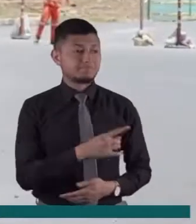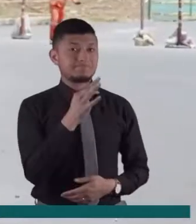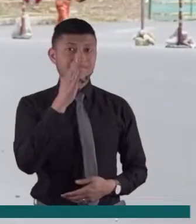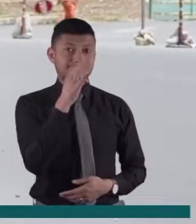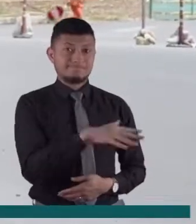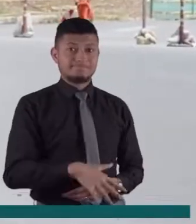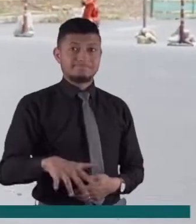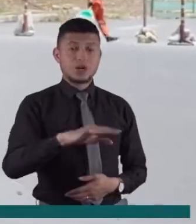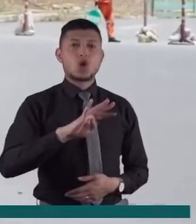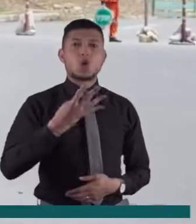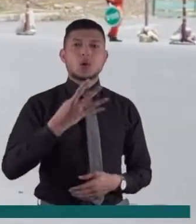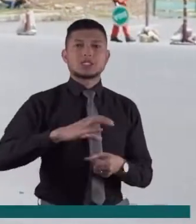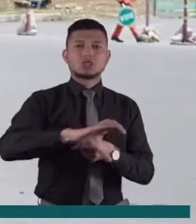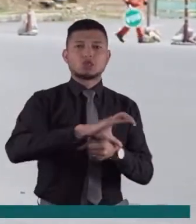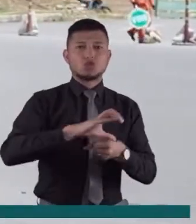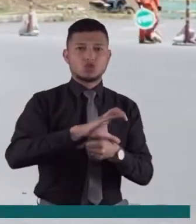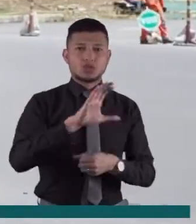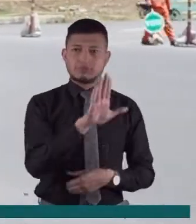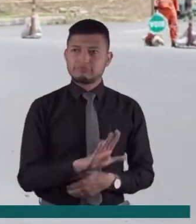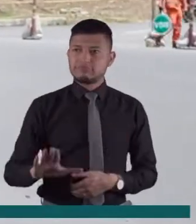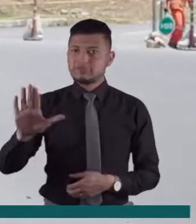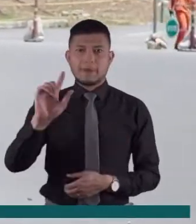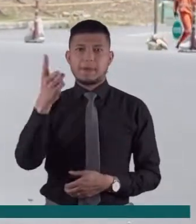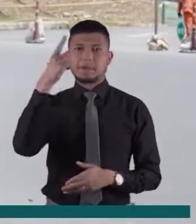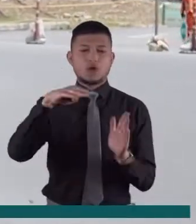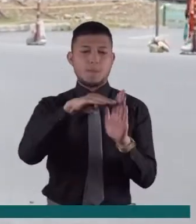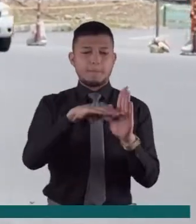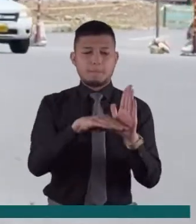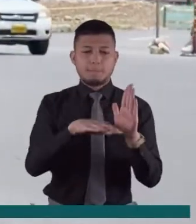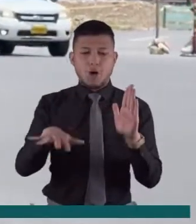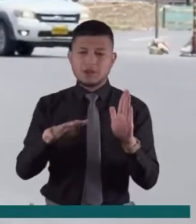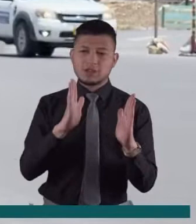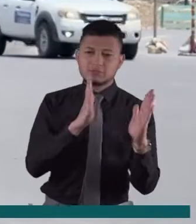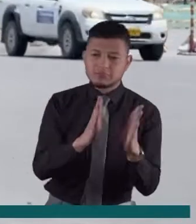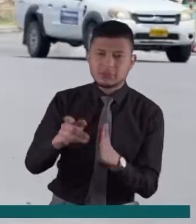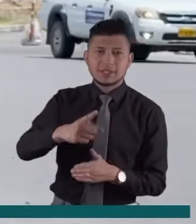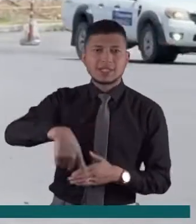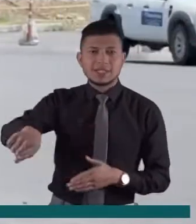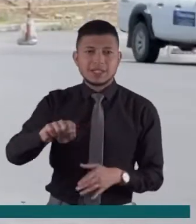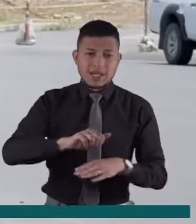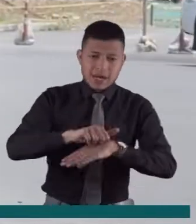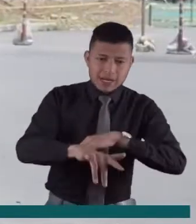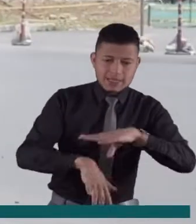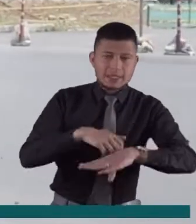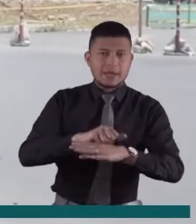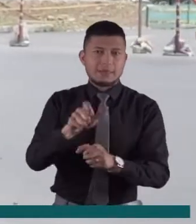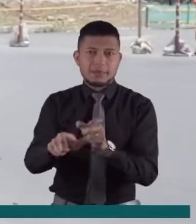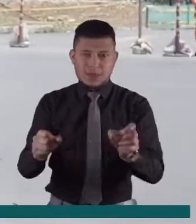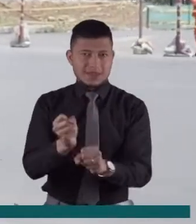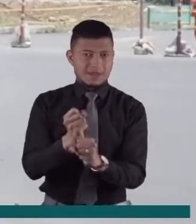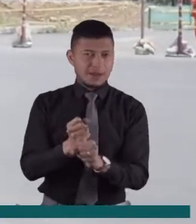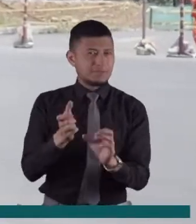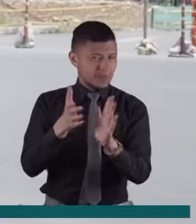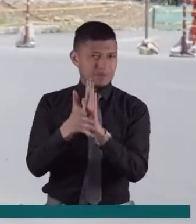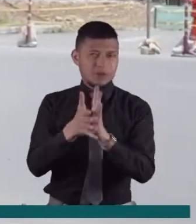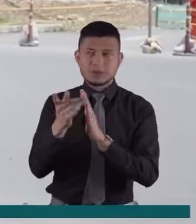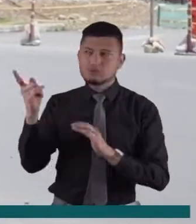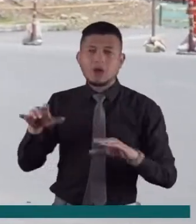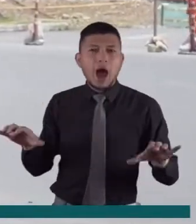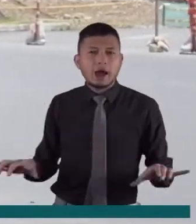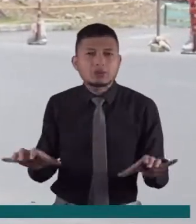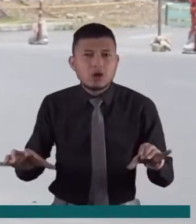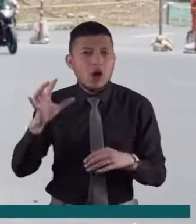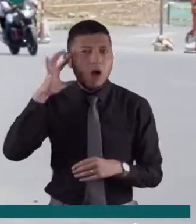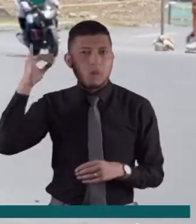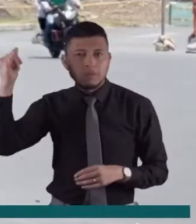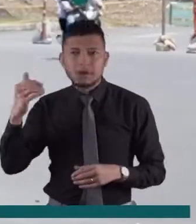Villavicencio se convierte en la cuarta ciudad del país en tener una política pública que beneficie a los recicladores. En el siguiente informe conozca las acciones de las